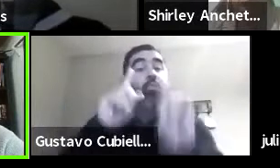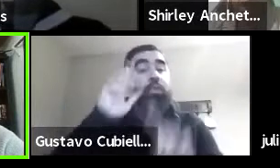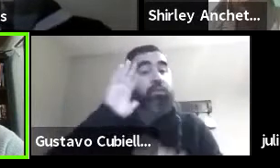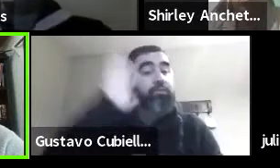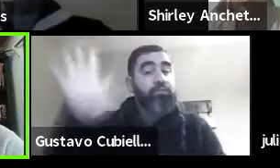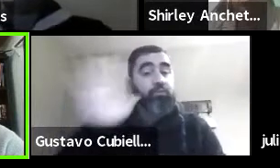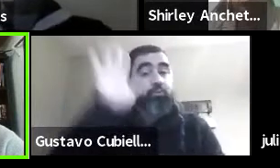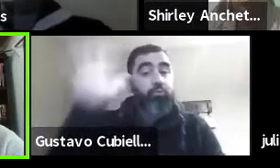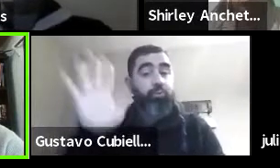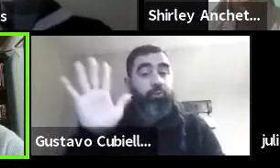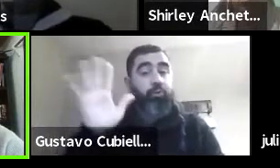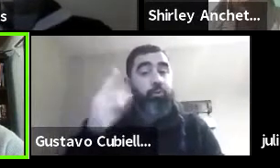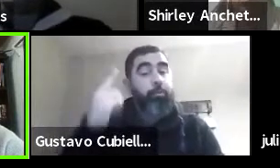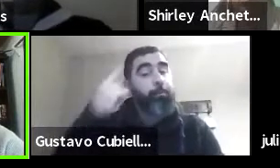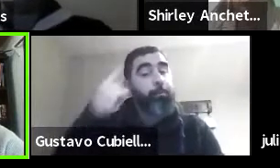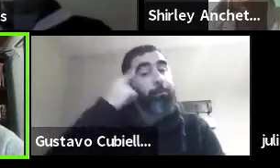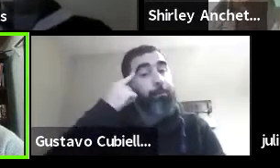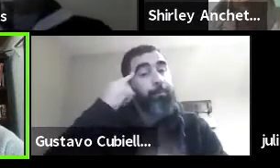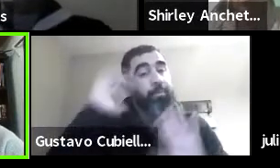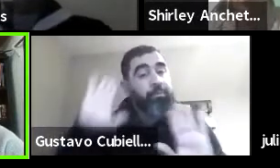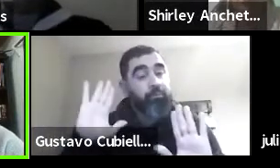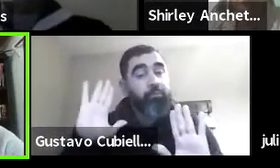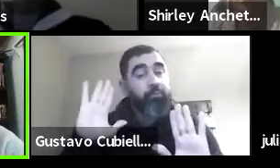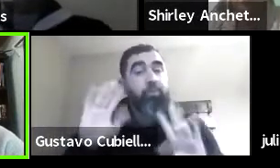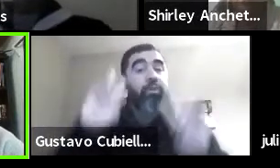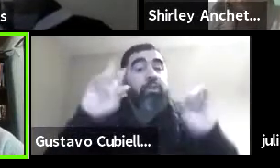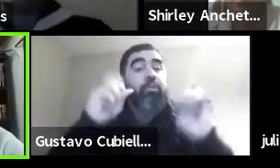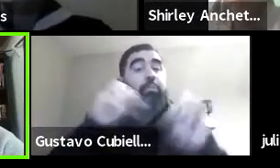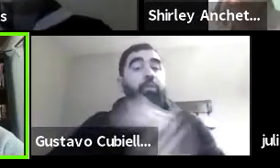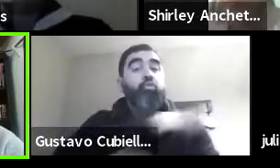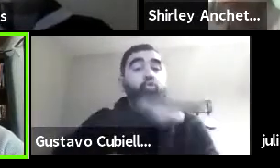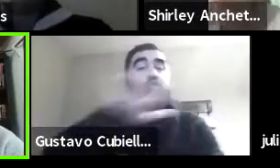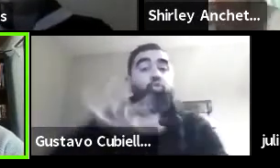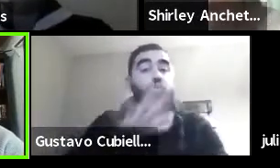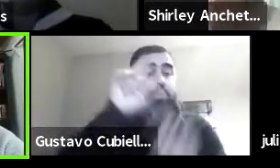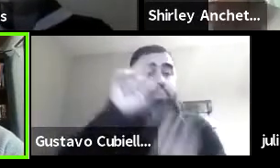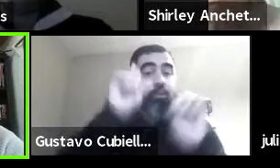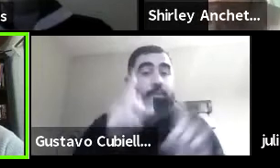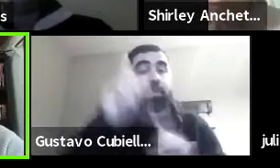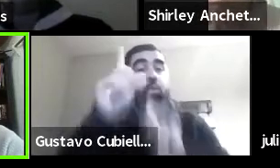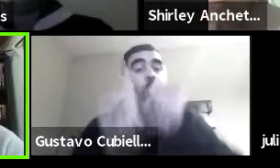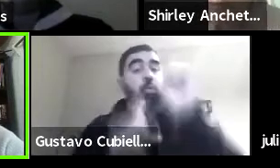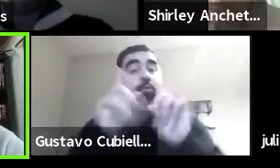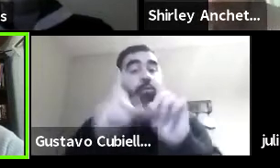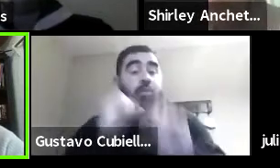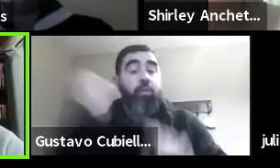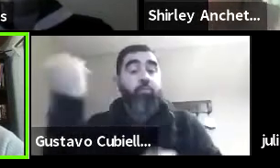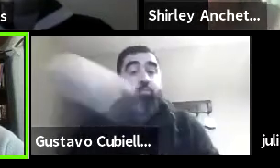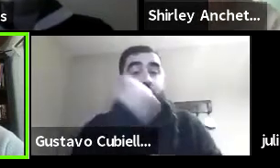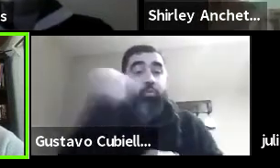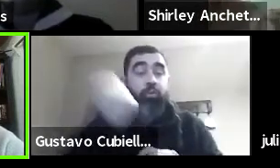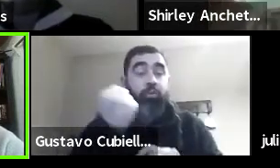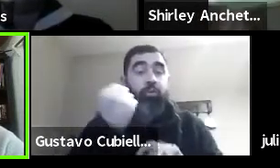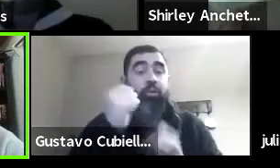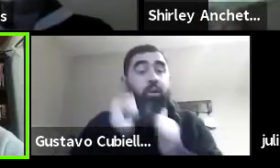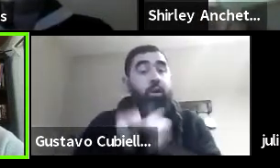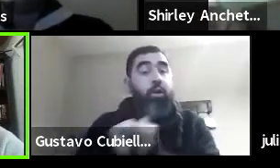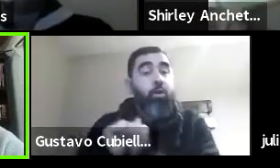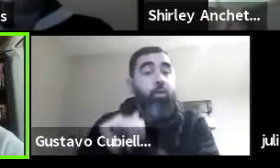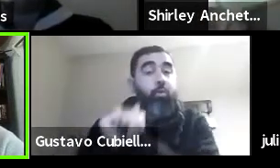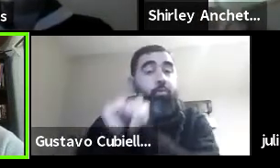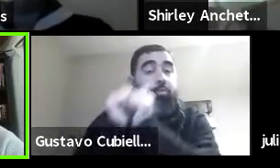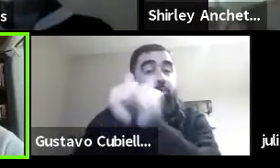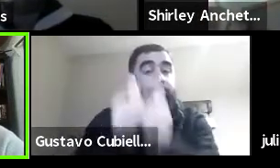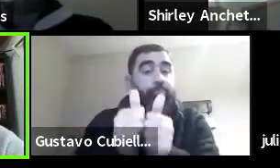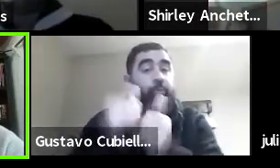Psicología consideramos que como función social también de la universidad es importante que vayamos acompañando